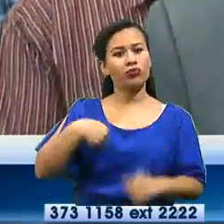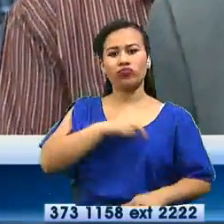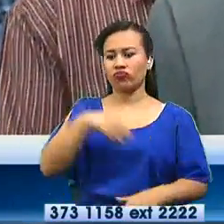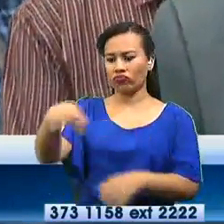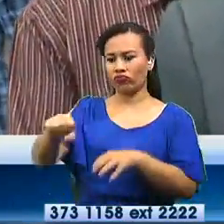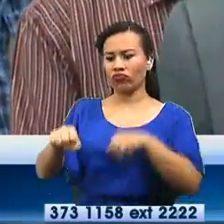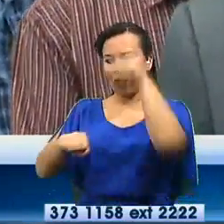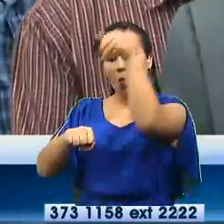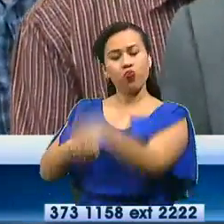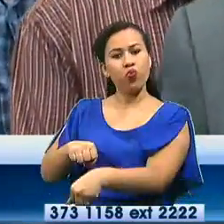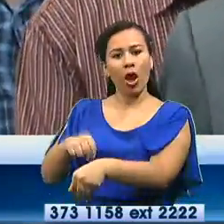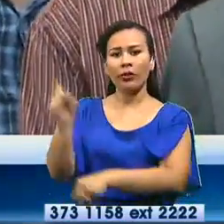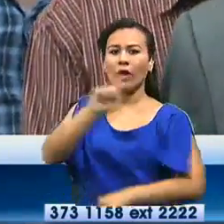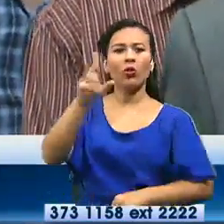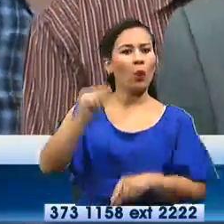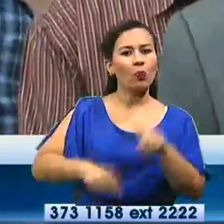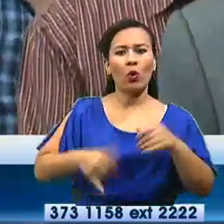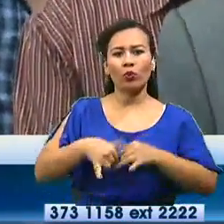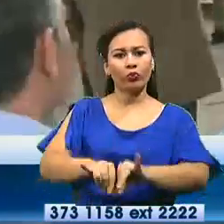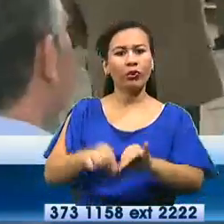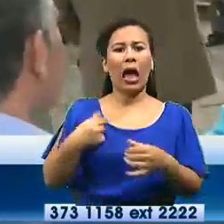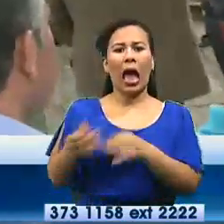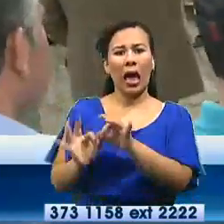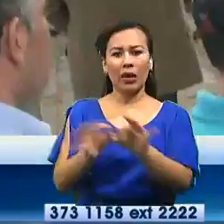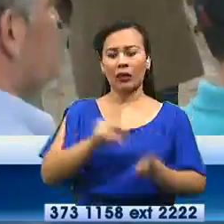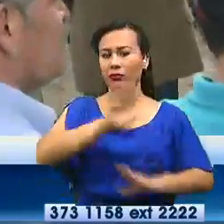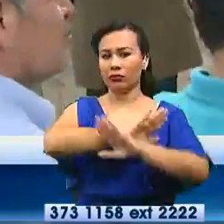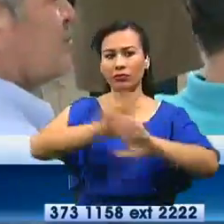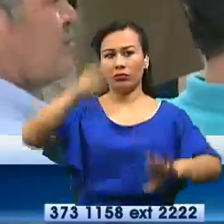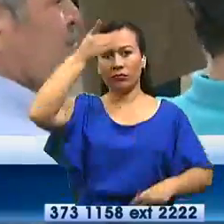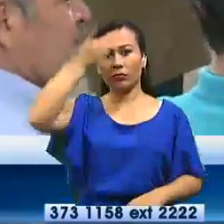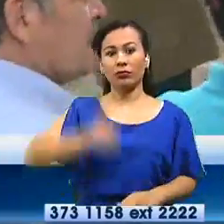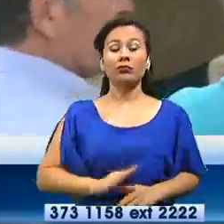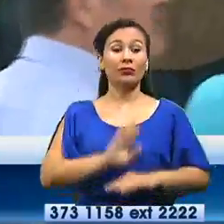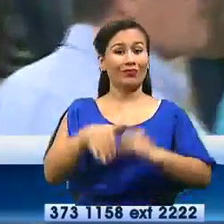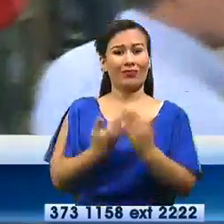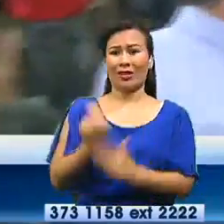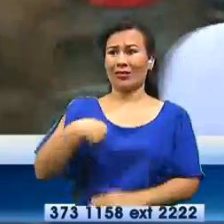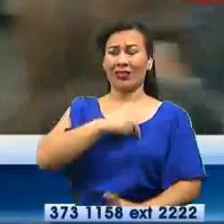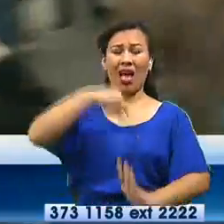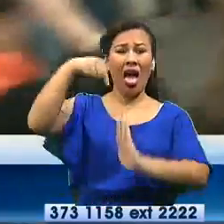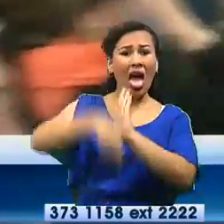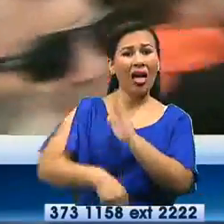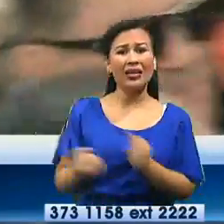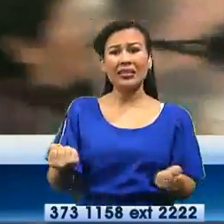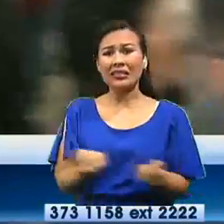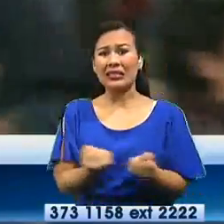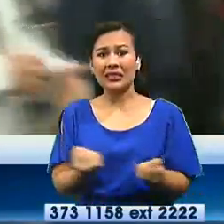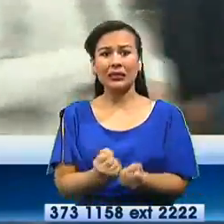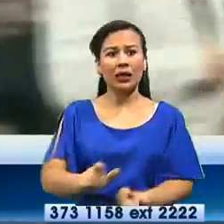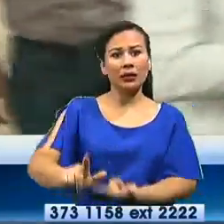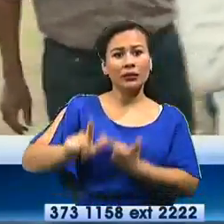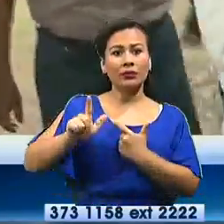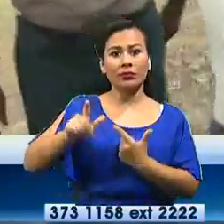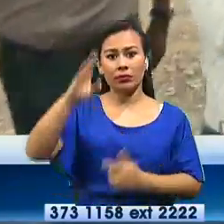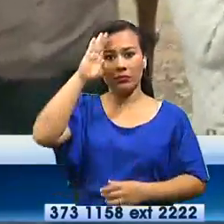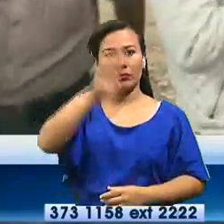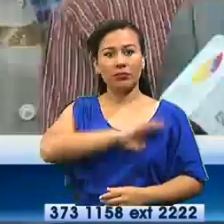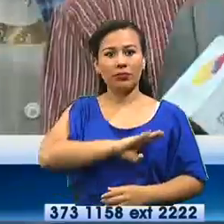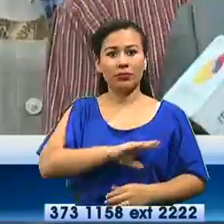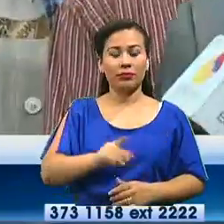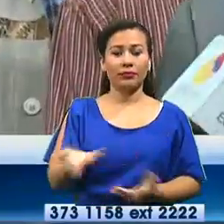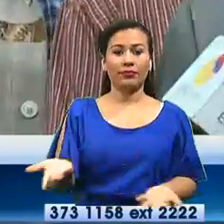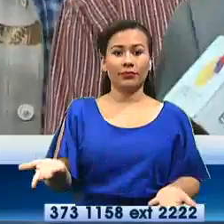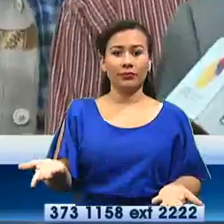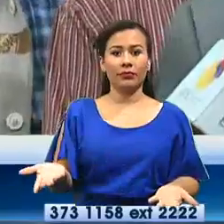jurídico correspondiente y tomar las decisiones. Dicen que la reforma los perjudica y que ponen aprietos a la seguridad social, policial y militar.